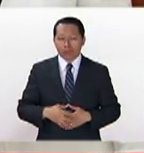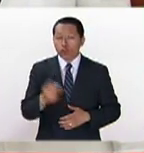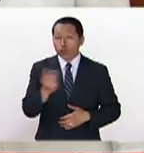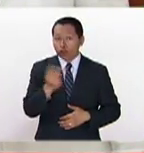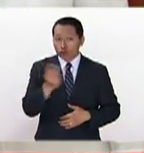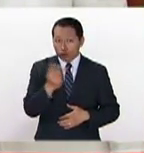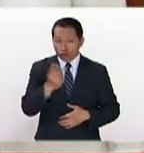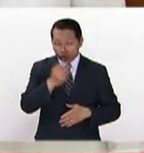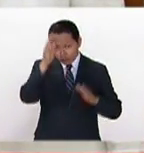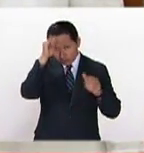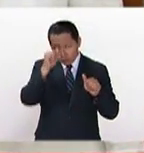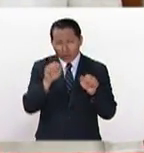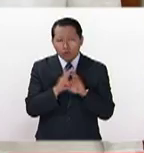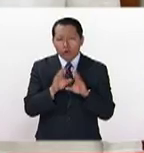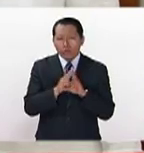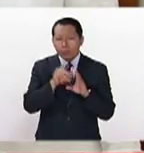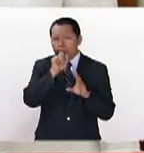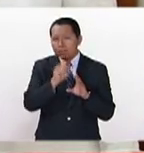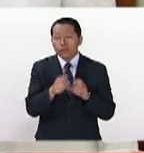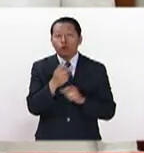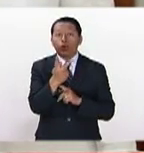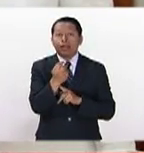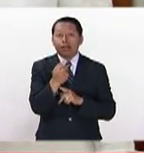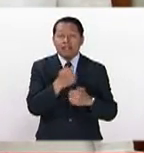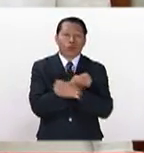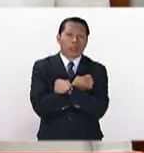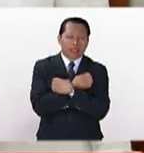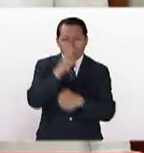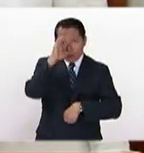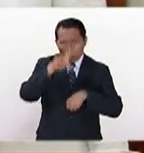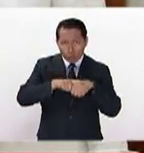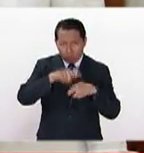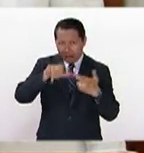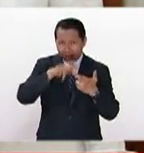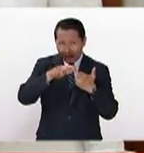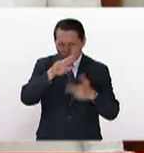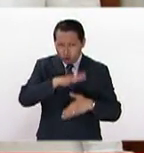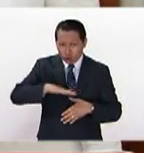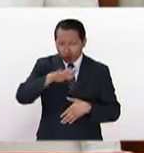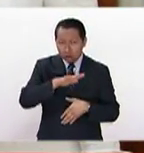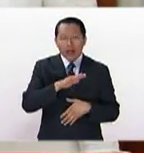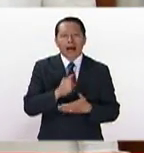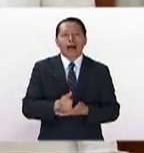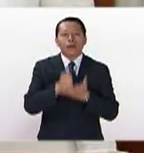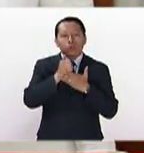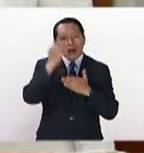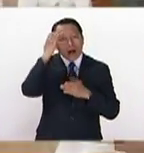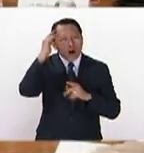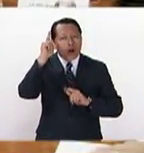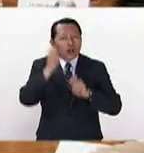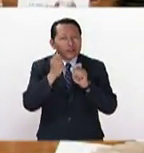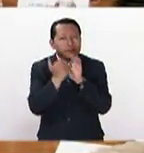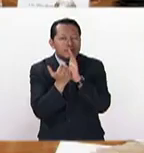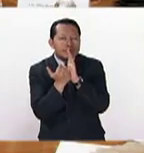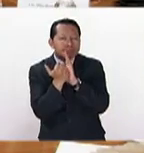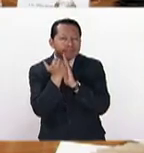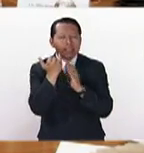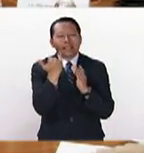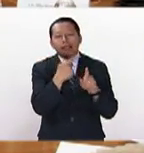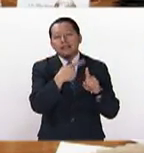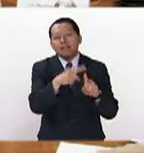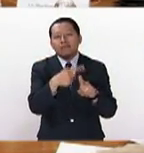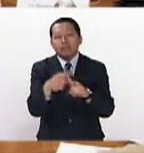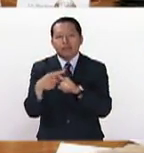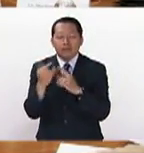Ambos coincidieron que la televisión educativa y cultural en la región contribuye al conocimiento y a la diversidad.